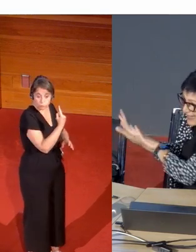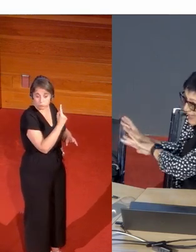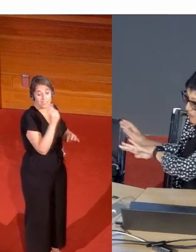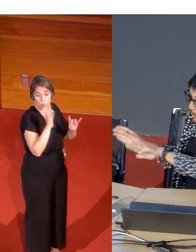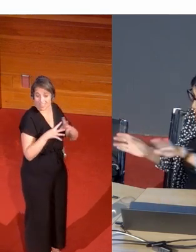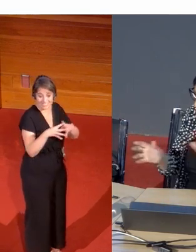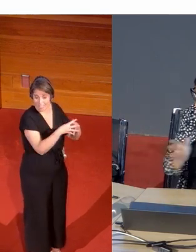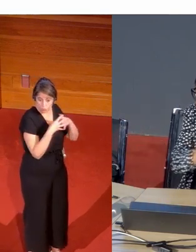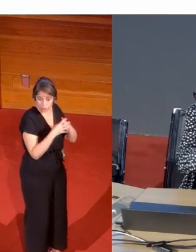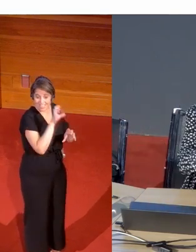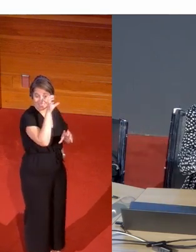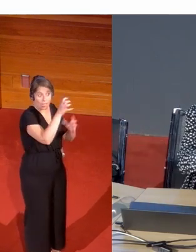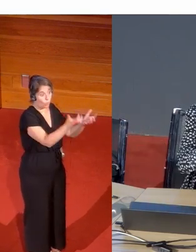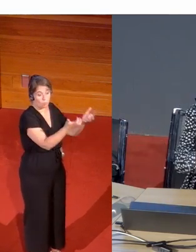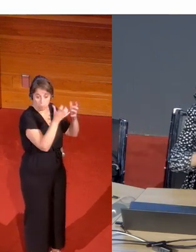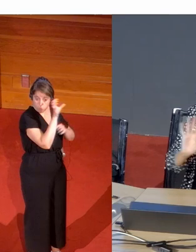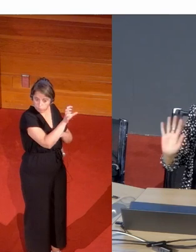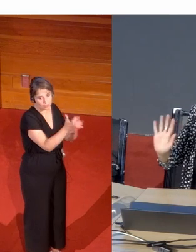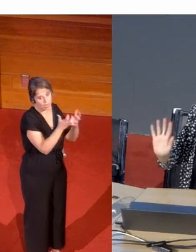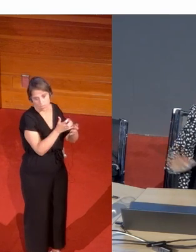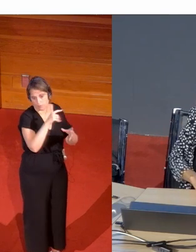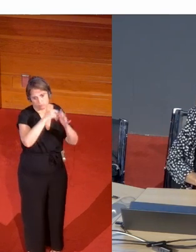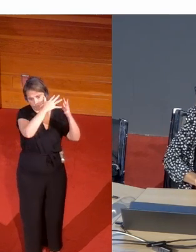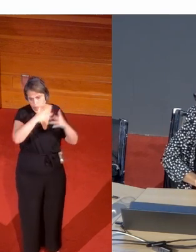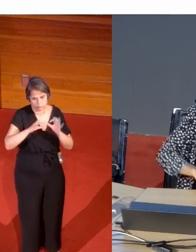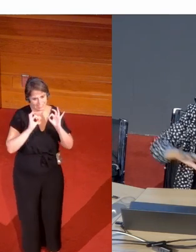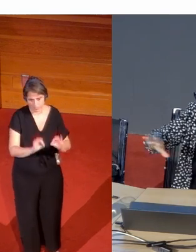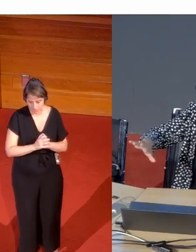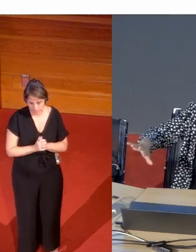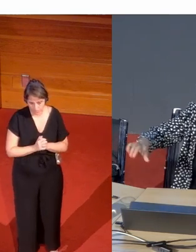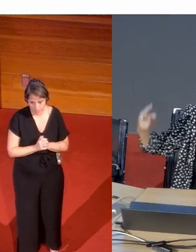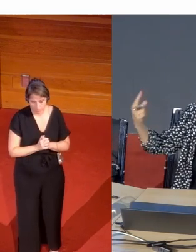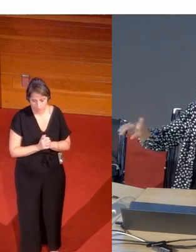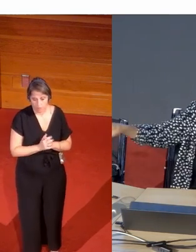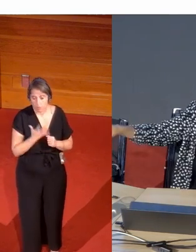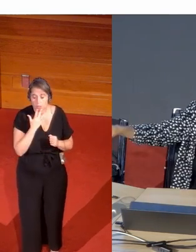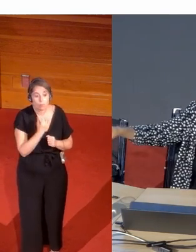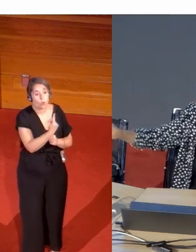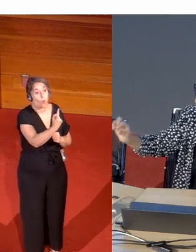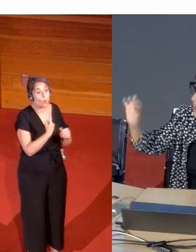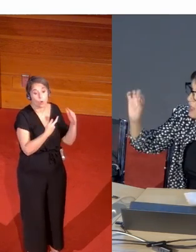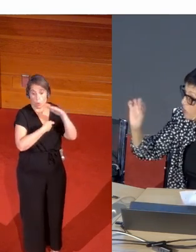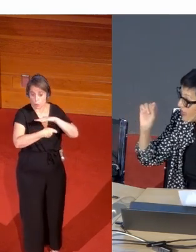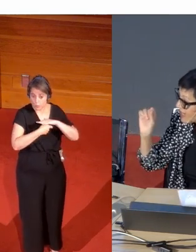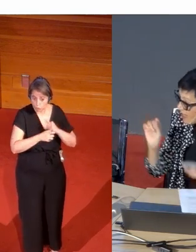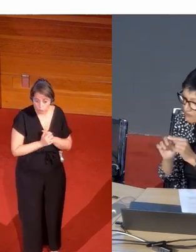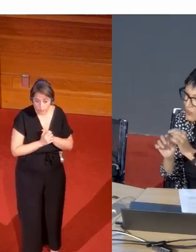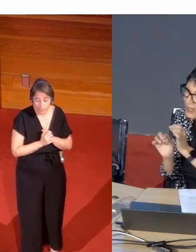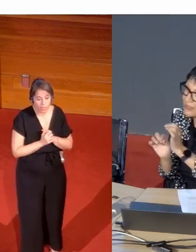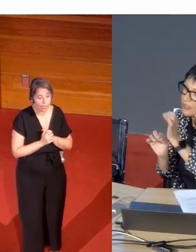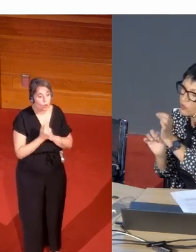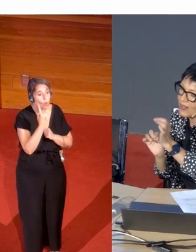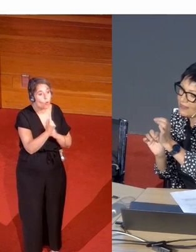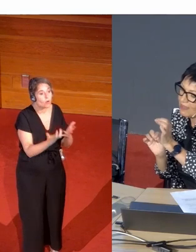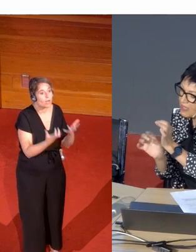otro se lleva el escaño se lleva el escaño no escaño por vior hay un escaño por Victoria hay uno que saca